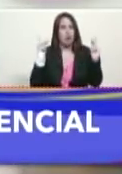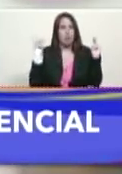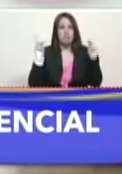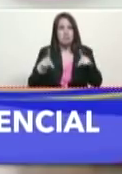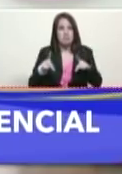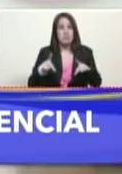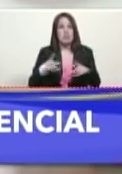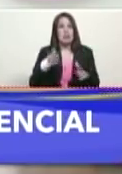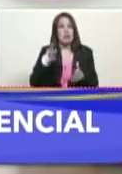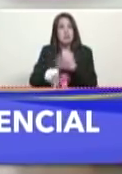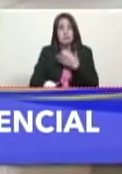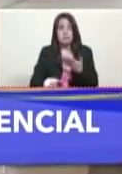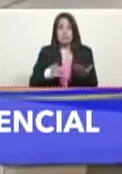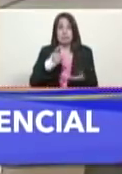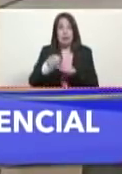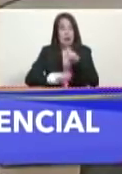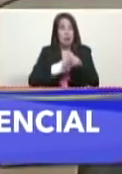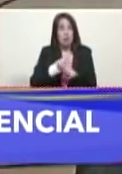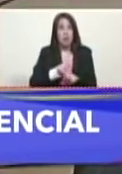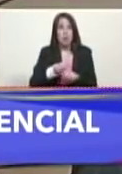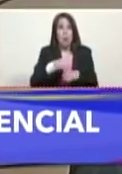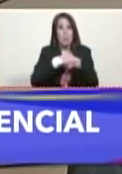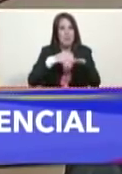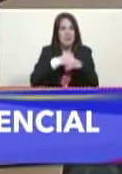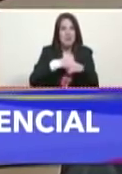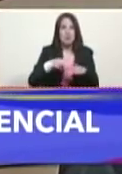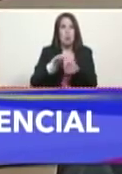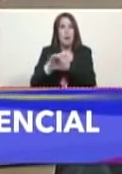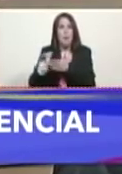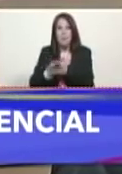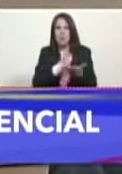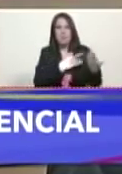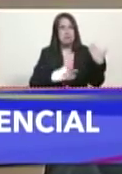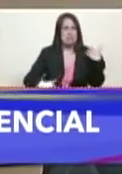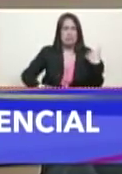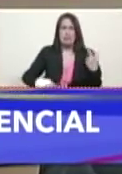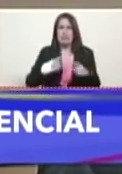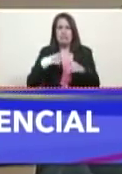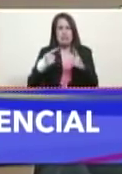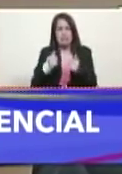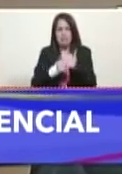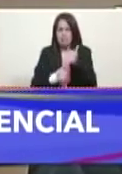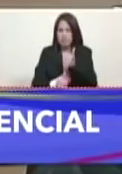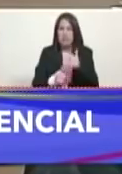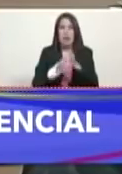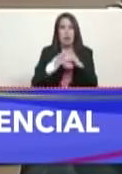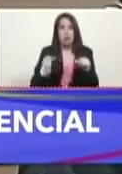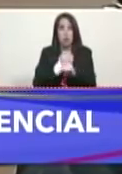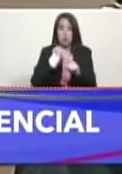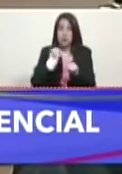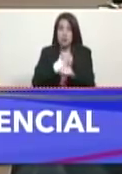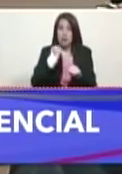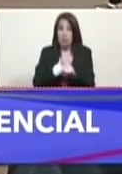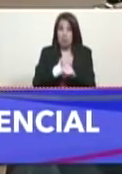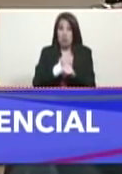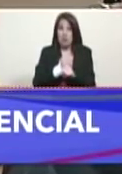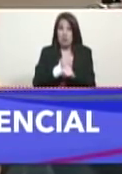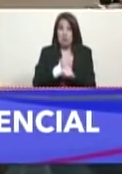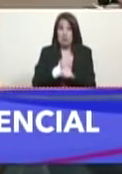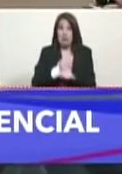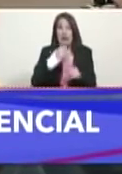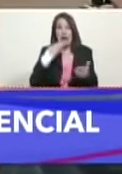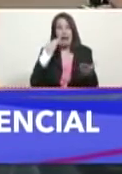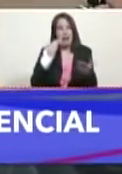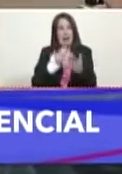compañera vicepresidenta, al ministro Mota Domínguez, a los trabajadores de Corpoelec, a los gobernadores y gobernadoras,